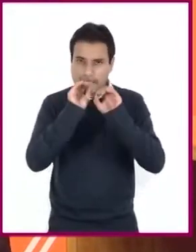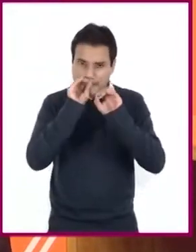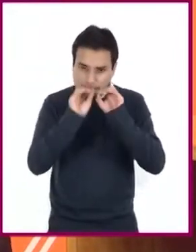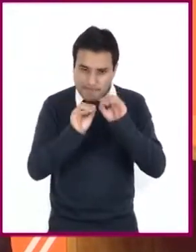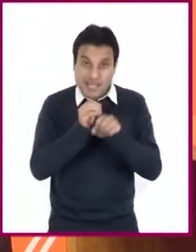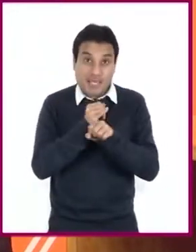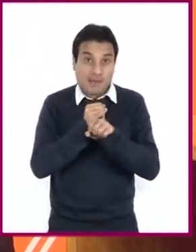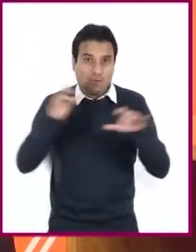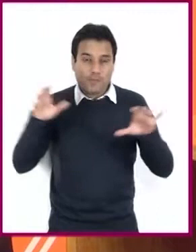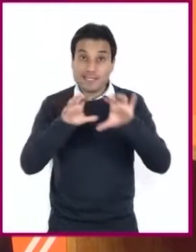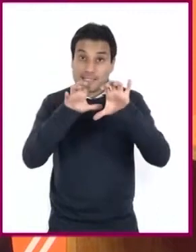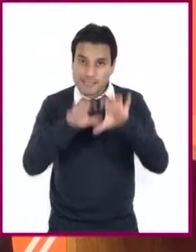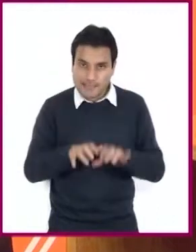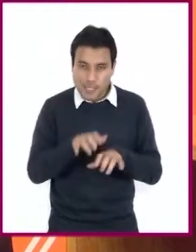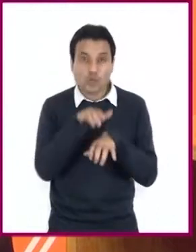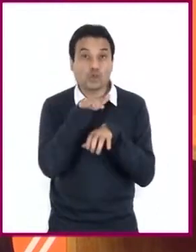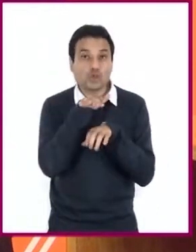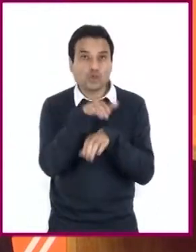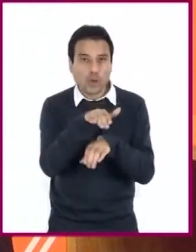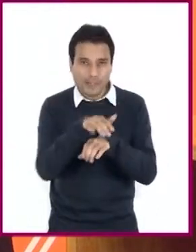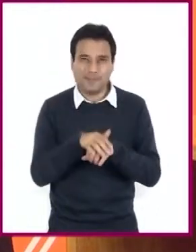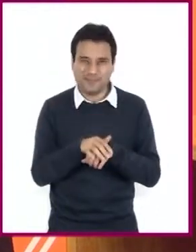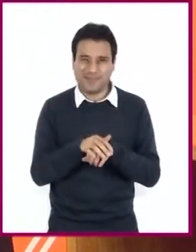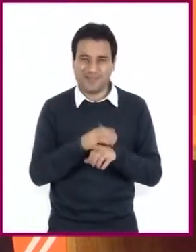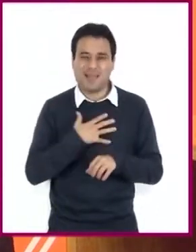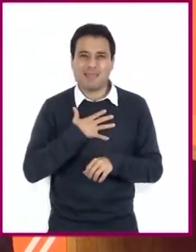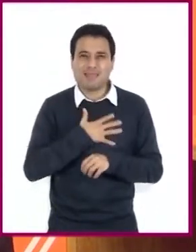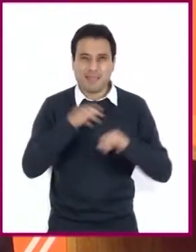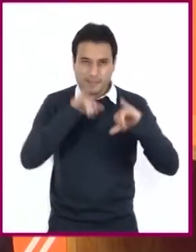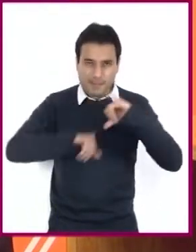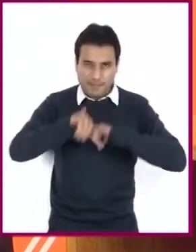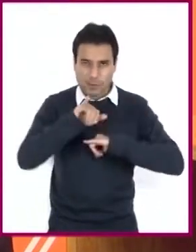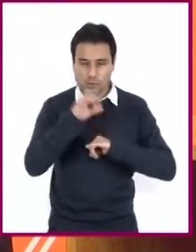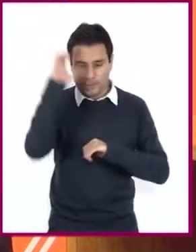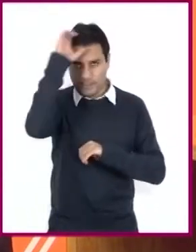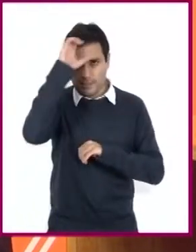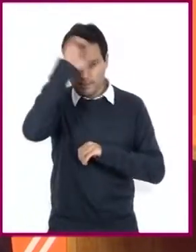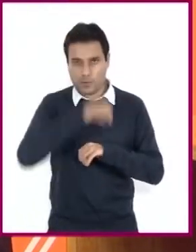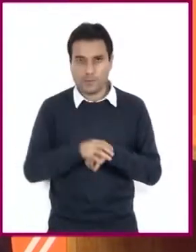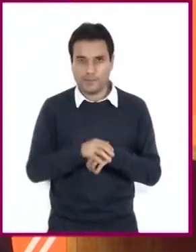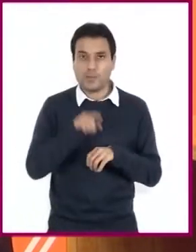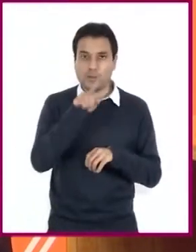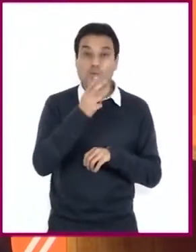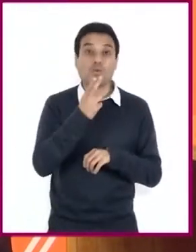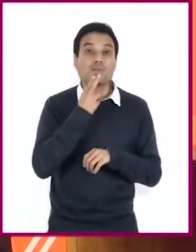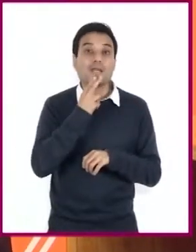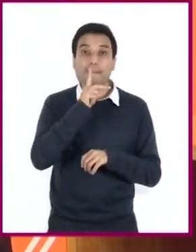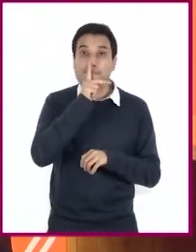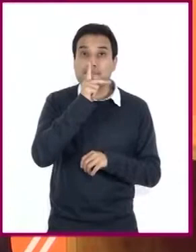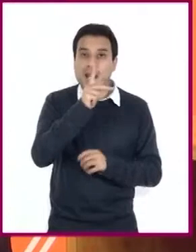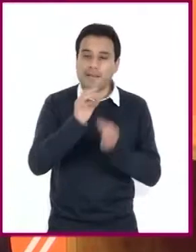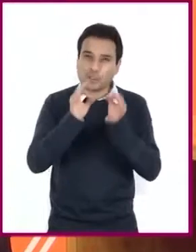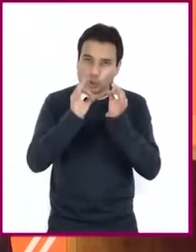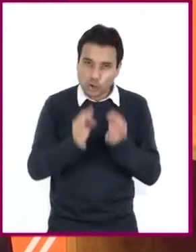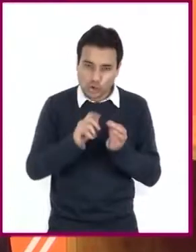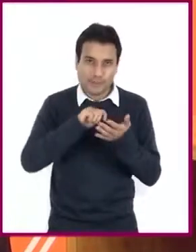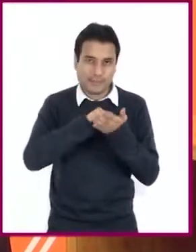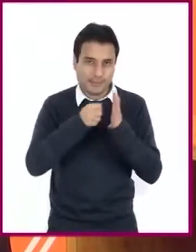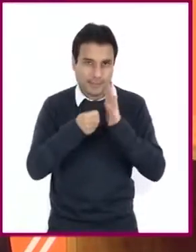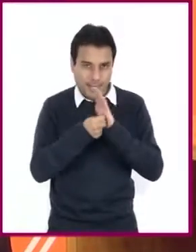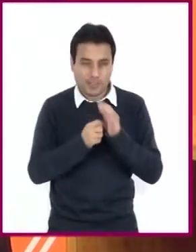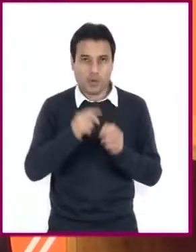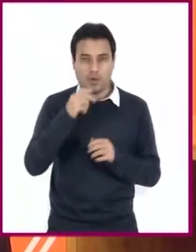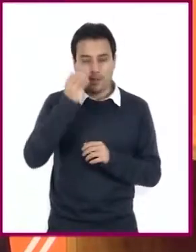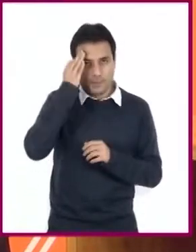experimentos científicos utilizando adecuadamente el vocabulario técnico, los tiempos verbales y